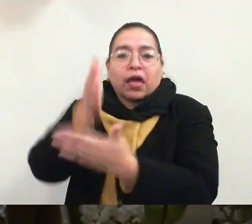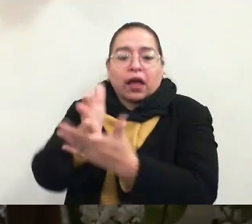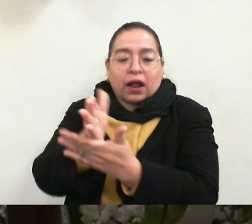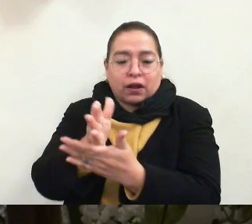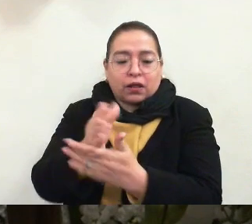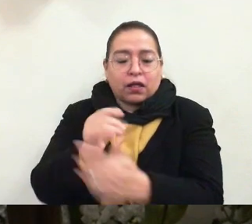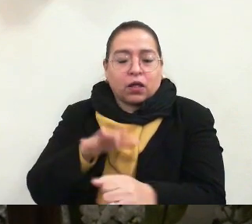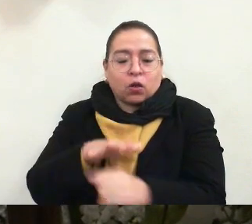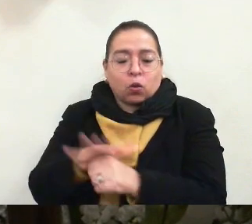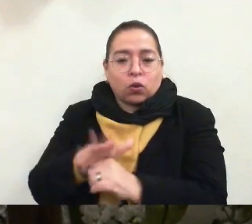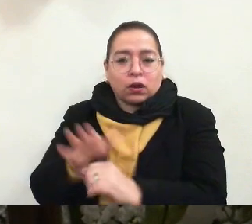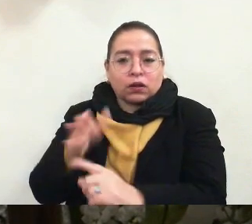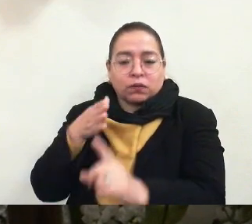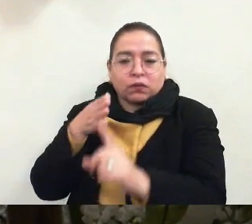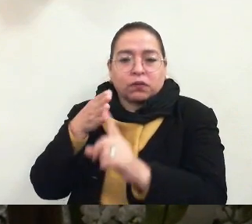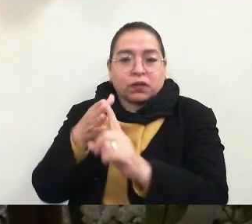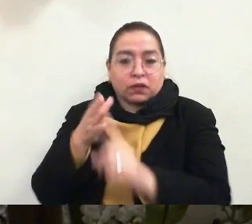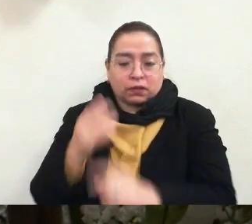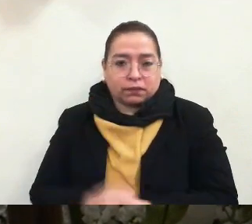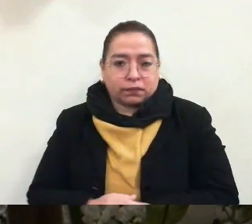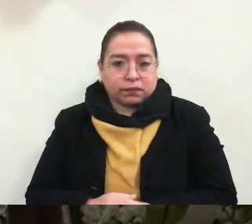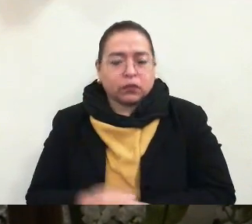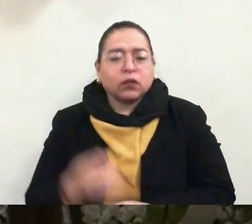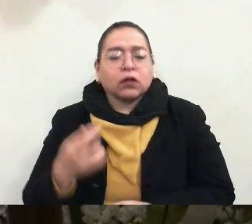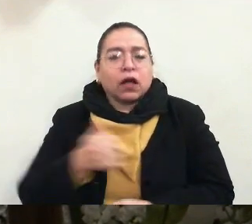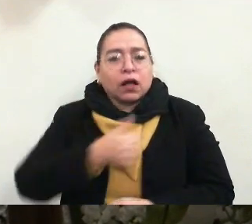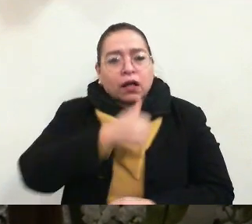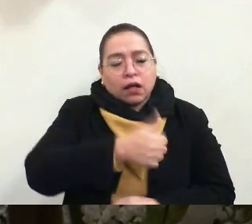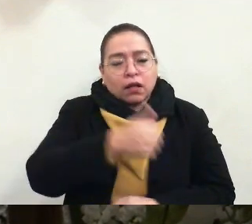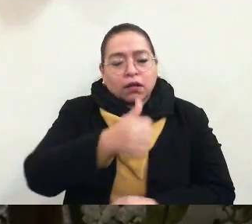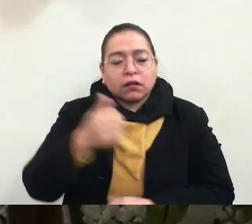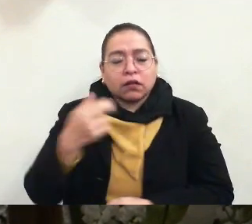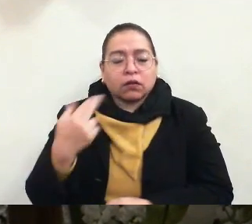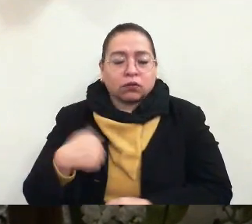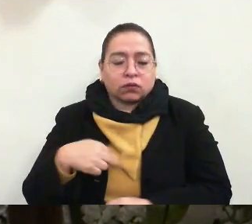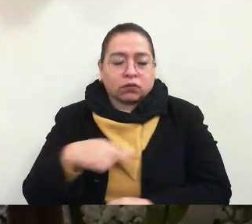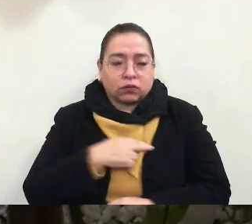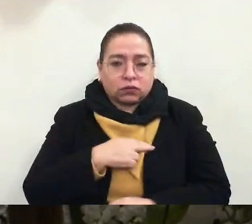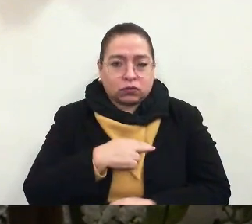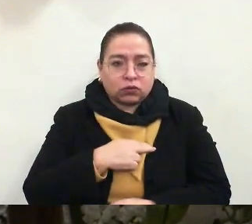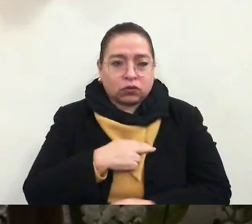Todos necesitamos de su palabra.